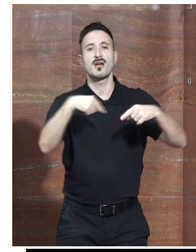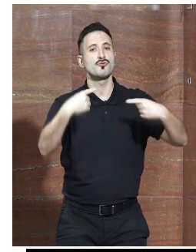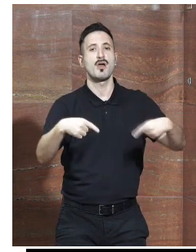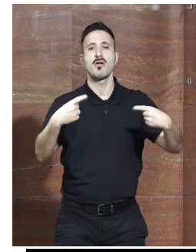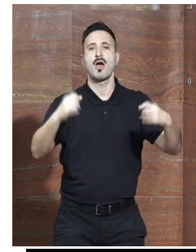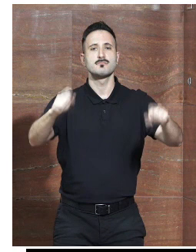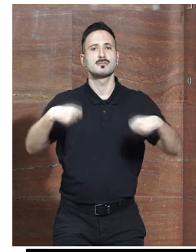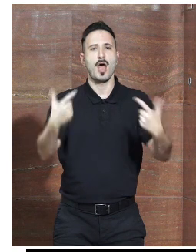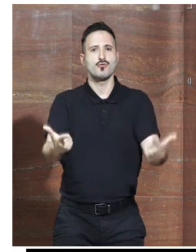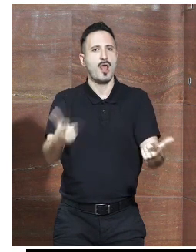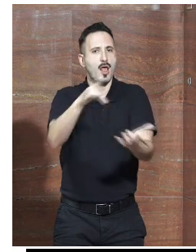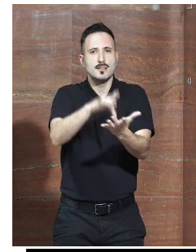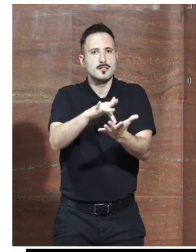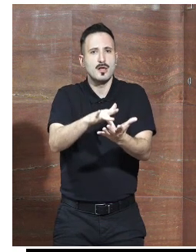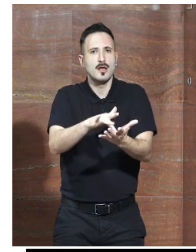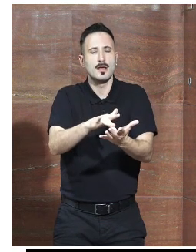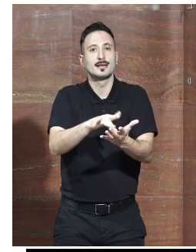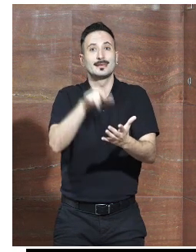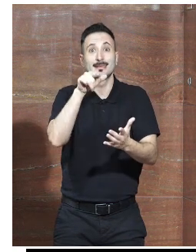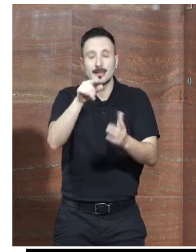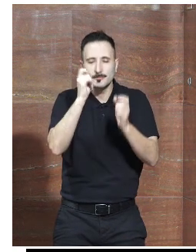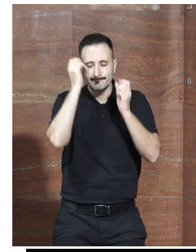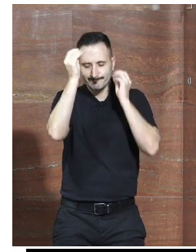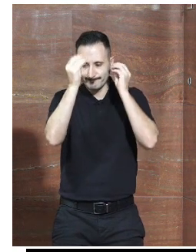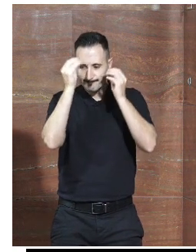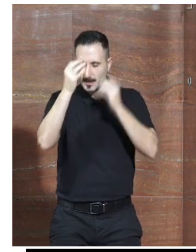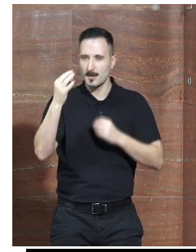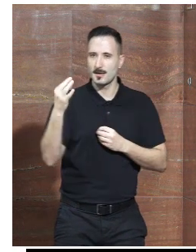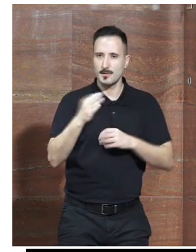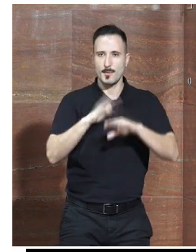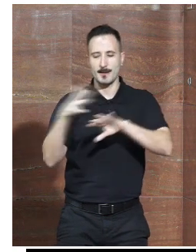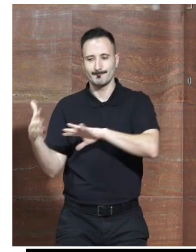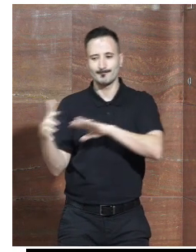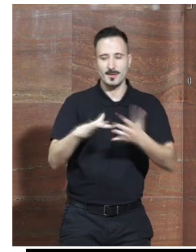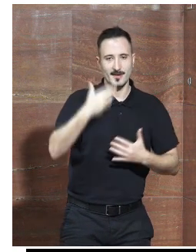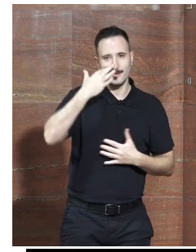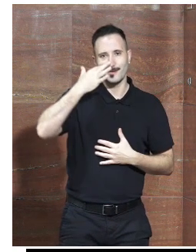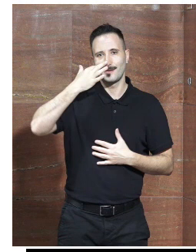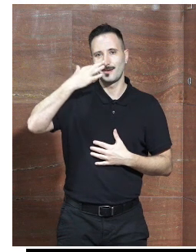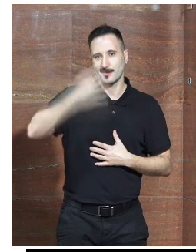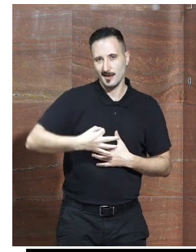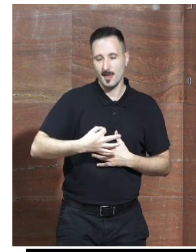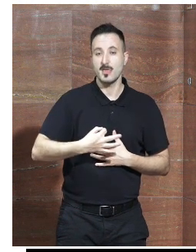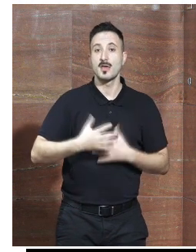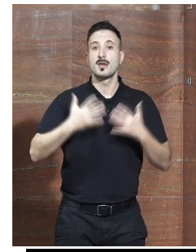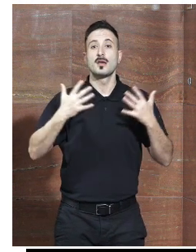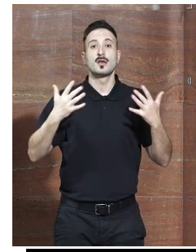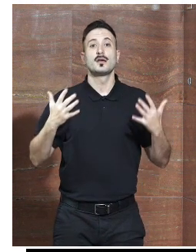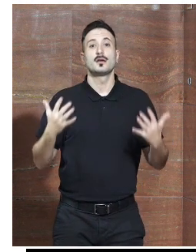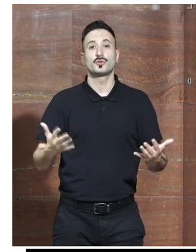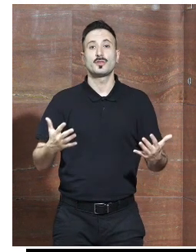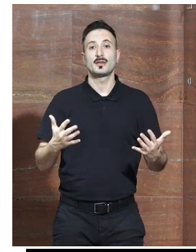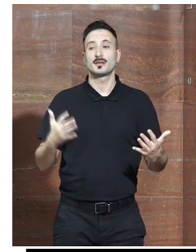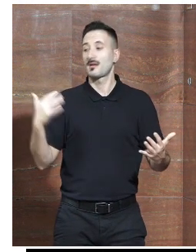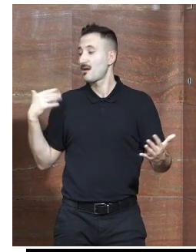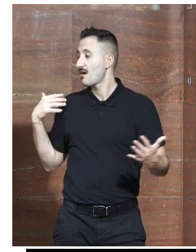que, más que reflexionar, hay que ponerlo absolutamente en práctica. Entonces, claro, ¿qué es lo que ha estado